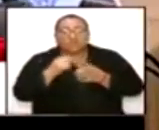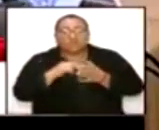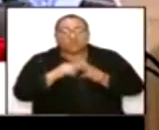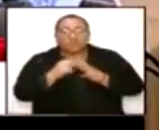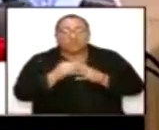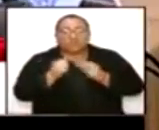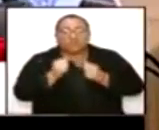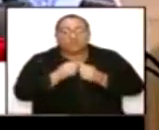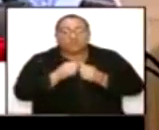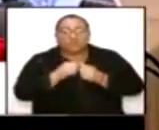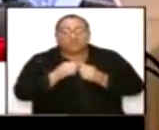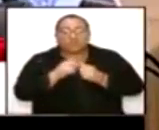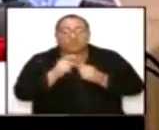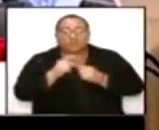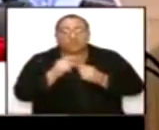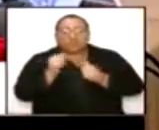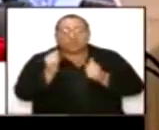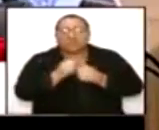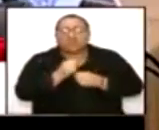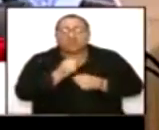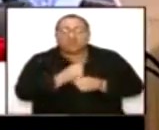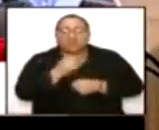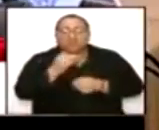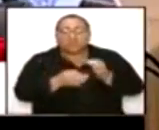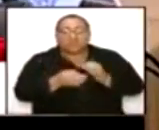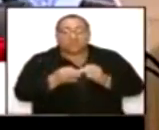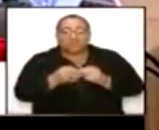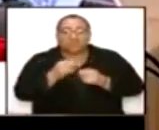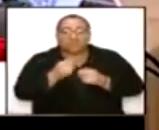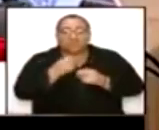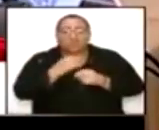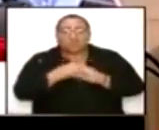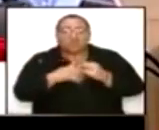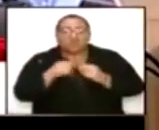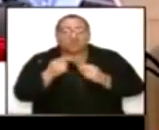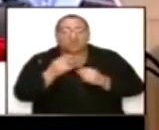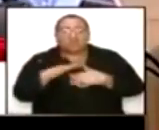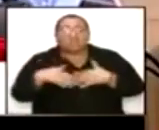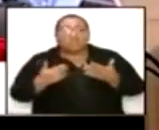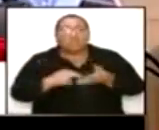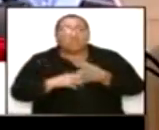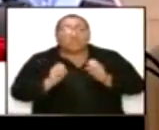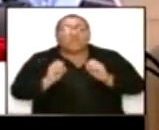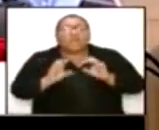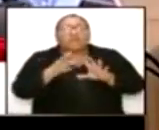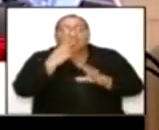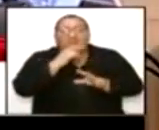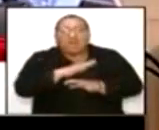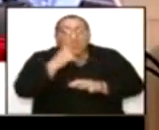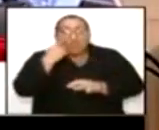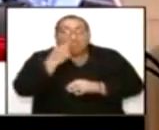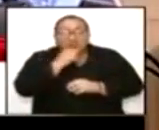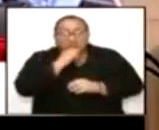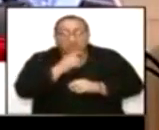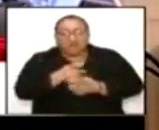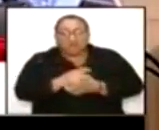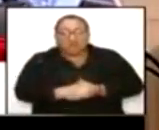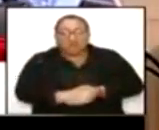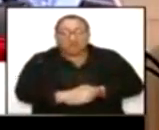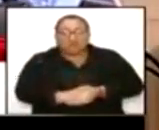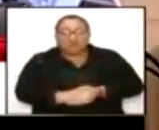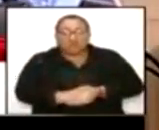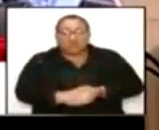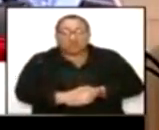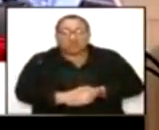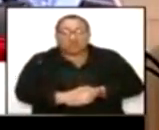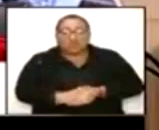los operadores de salud, a los operadores de justicia y a la comunidad en general. No es posible que dejemos a las niñas en situaciones